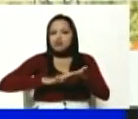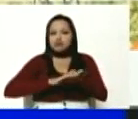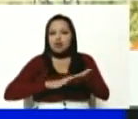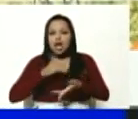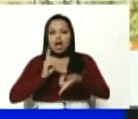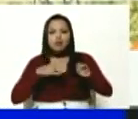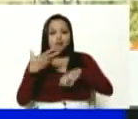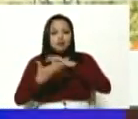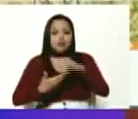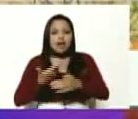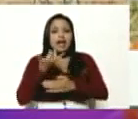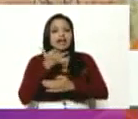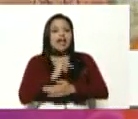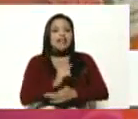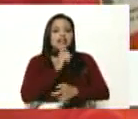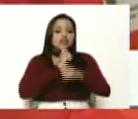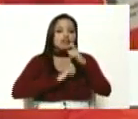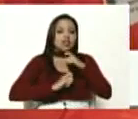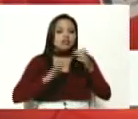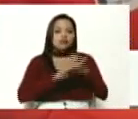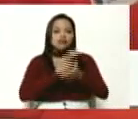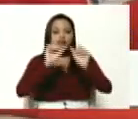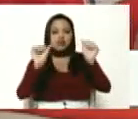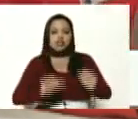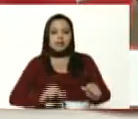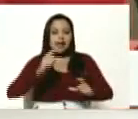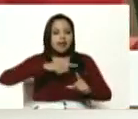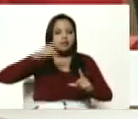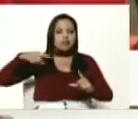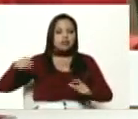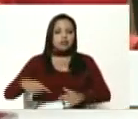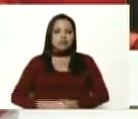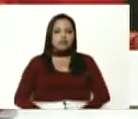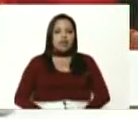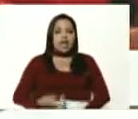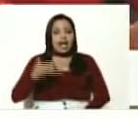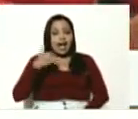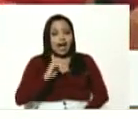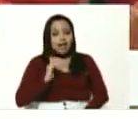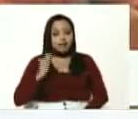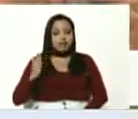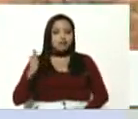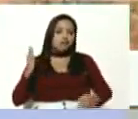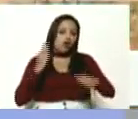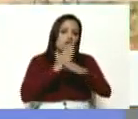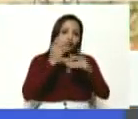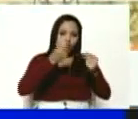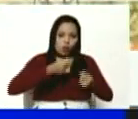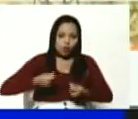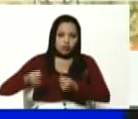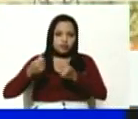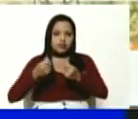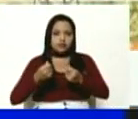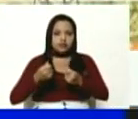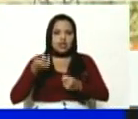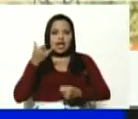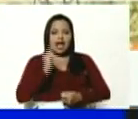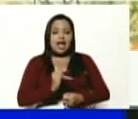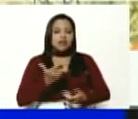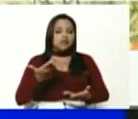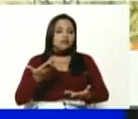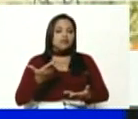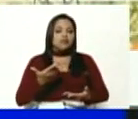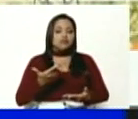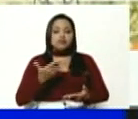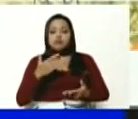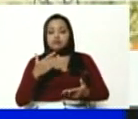estabilidad y confiabilidad del sistema eléctrico tenemos una amenaza económica tenemos una amenaza social